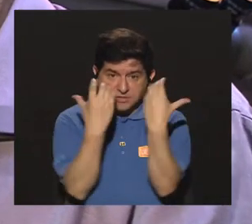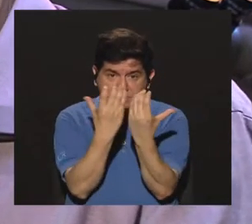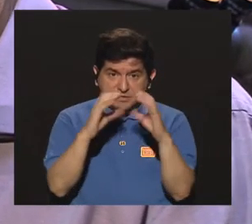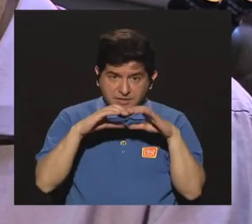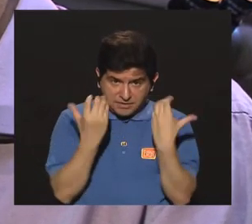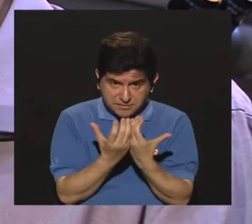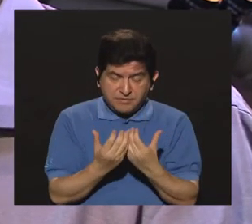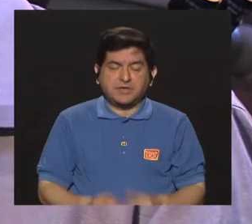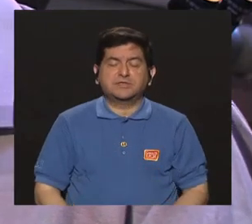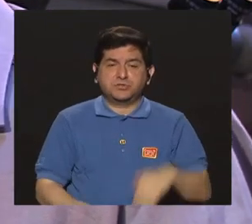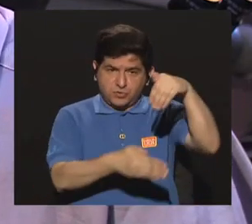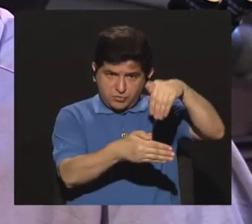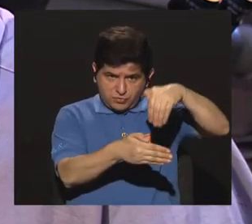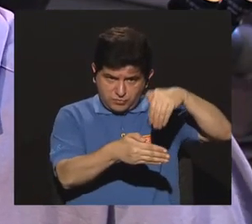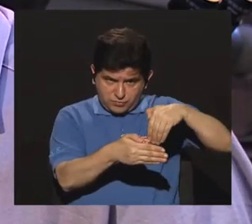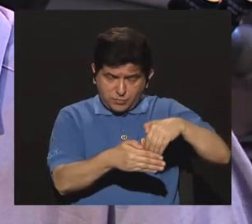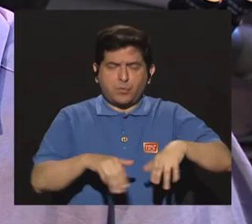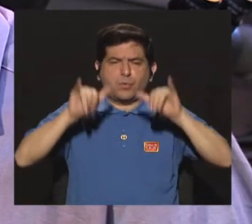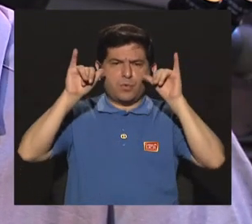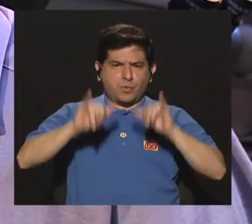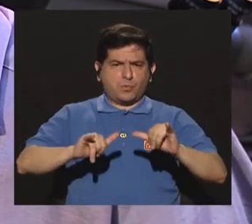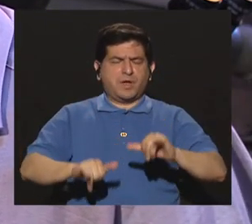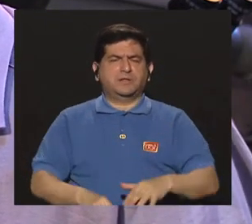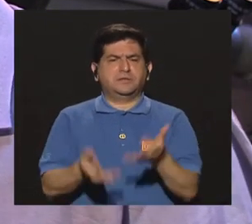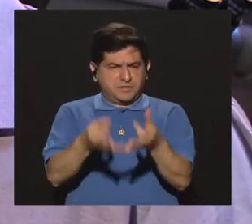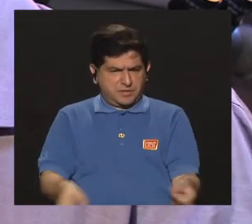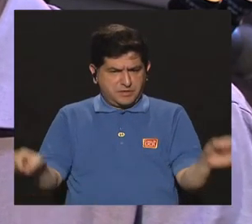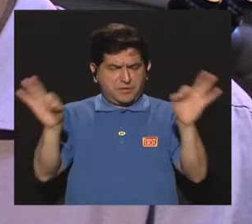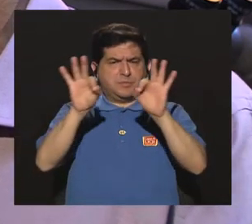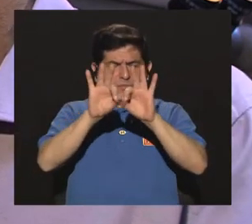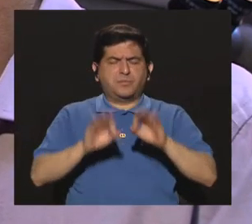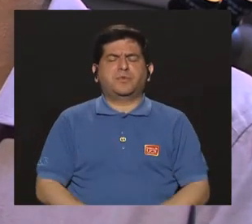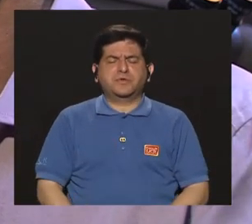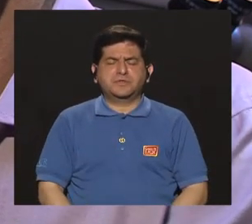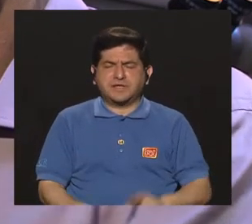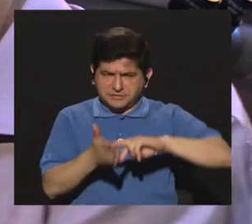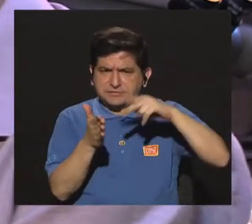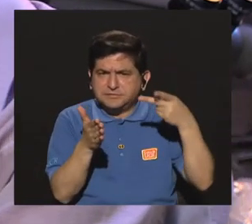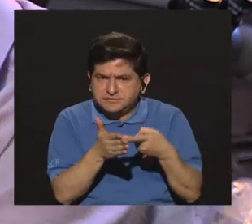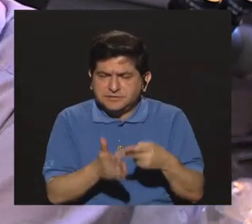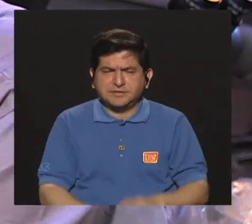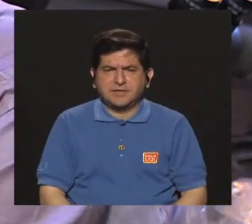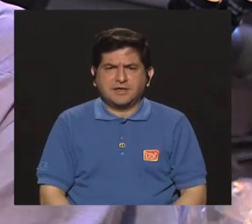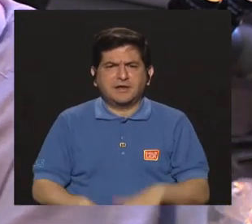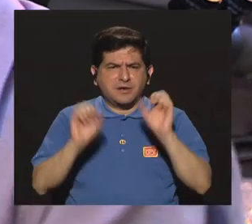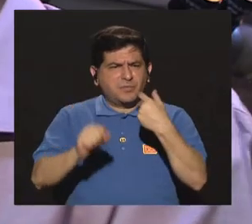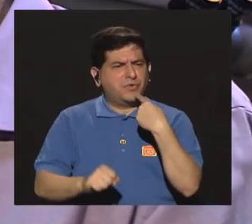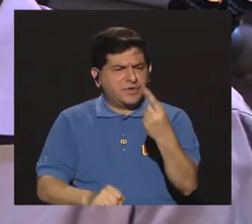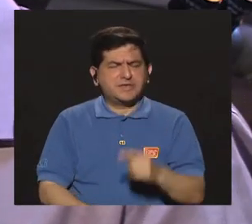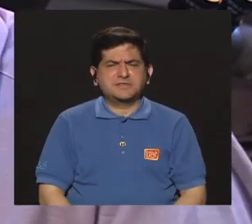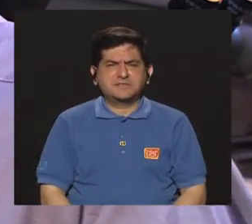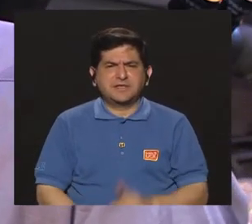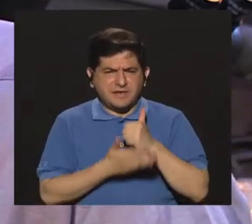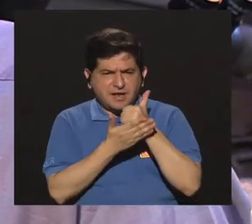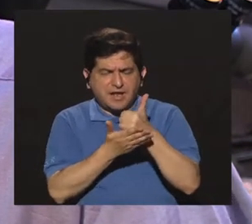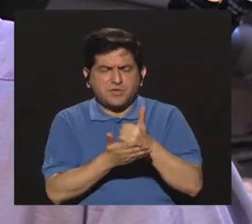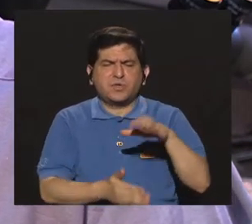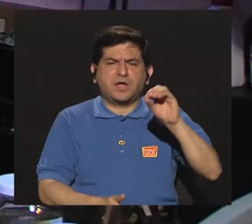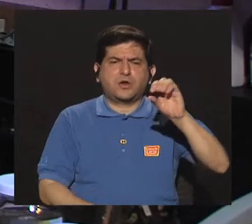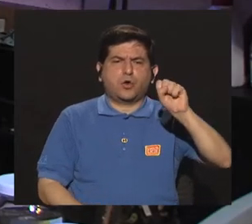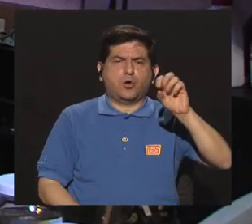representa un gran aporte en conservación coméntenos al respecto y se lo podemos relacionar con el aporte particularmente